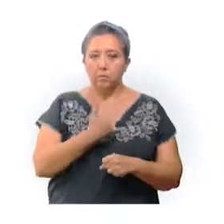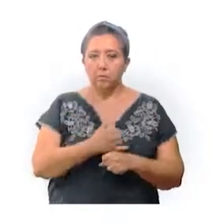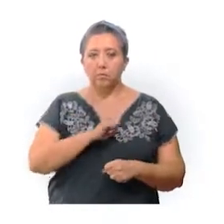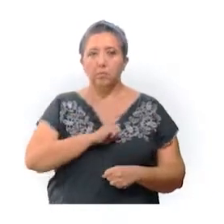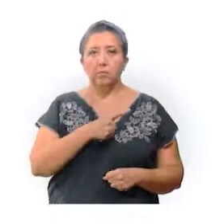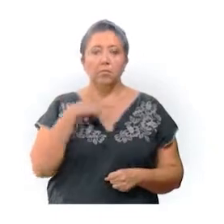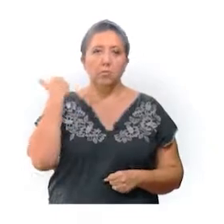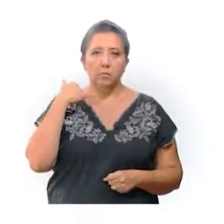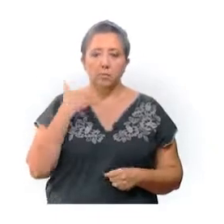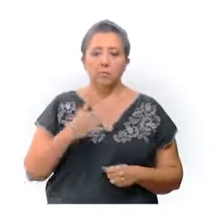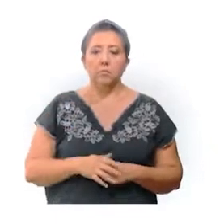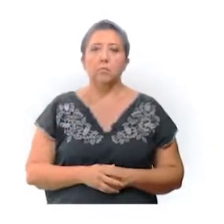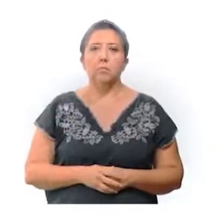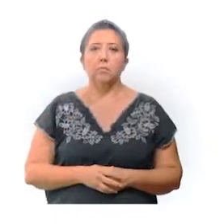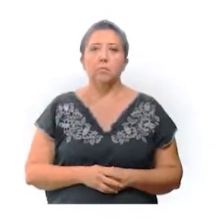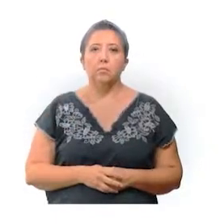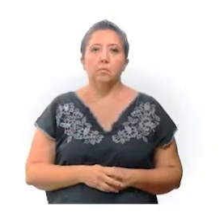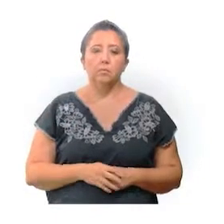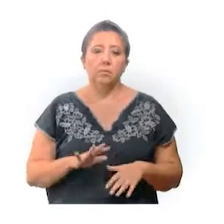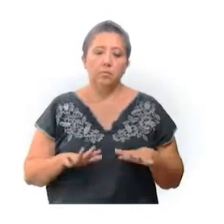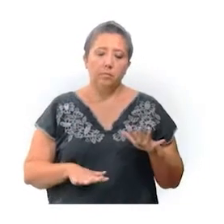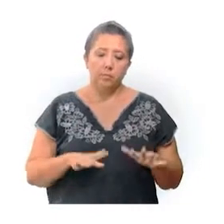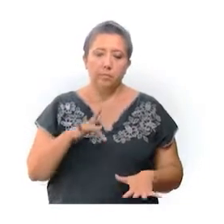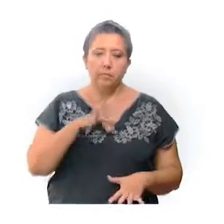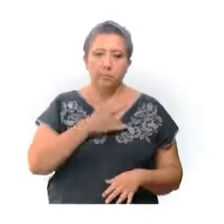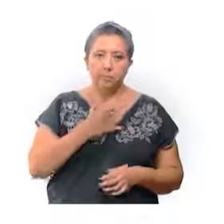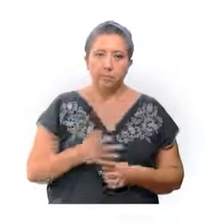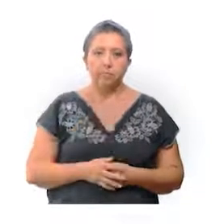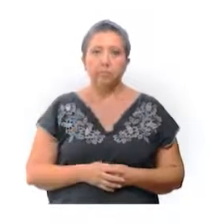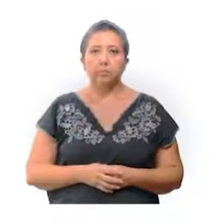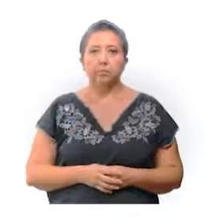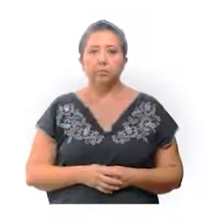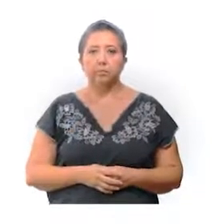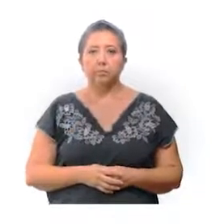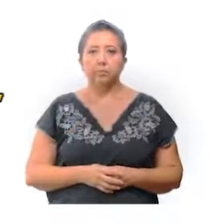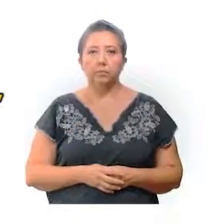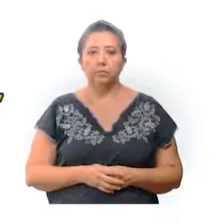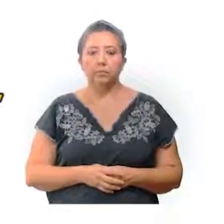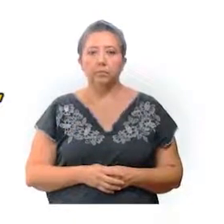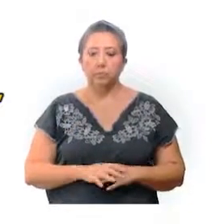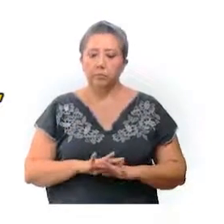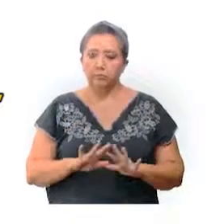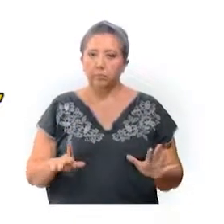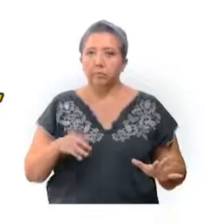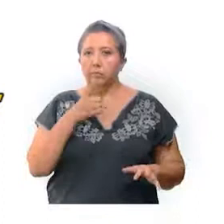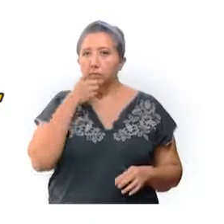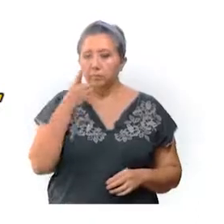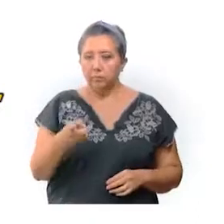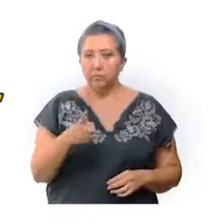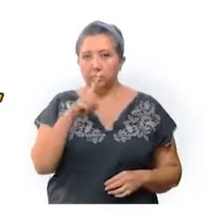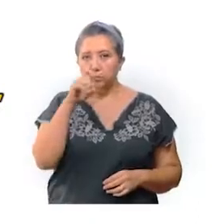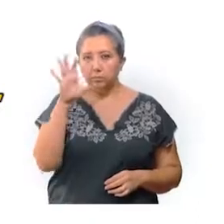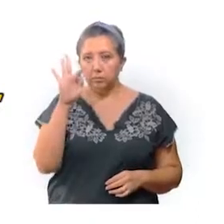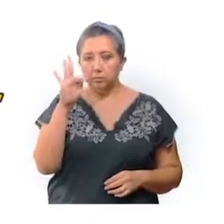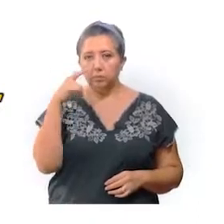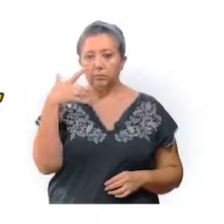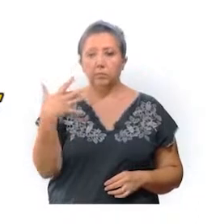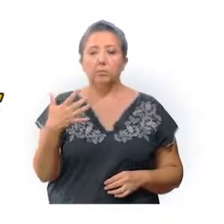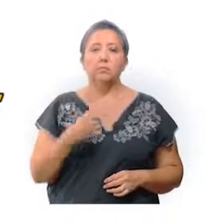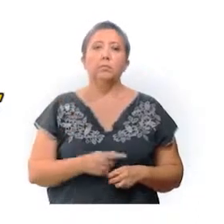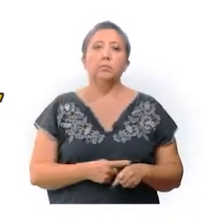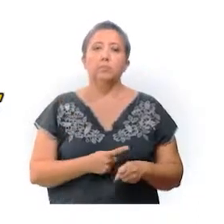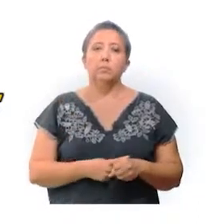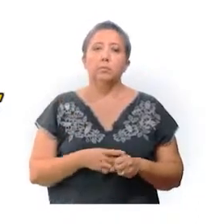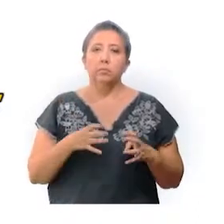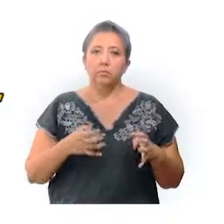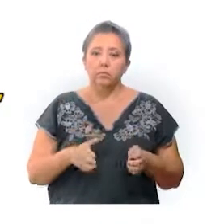médico de la Secretaría de Salud de Yucatán. Presentan síntomas leves. Como ya se mencionó, 145 de los